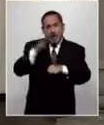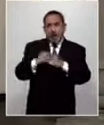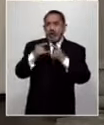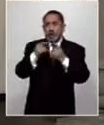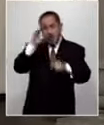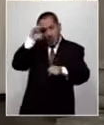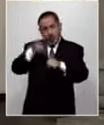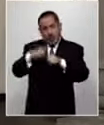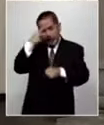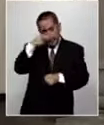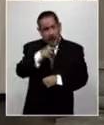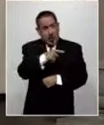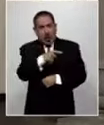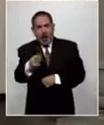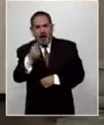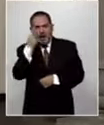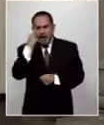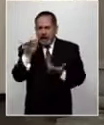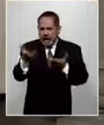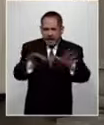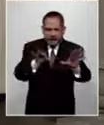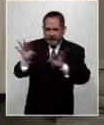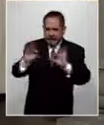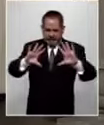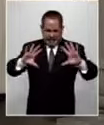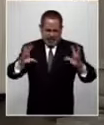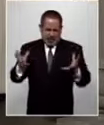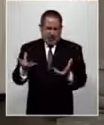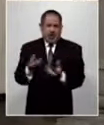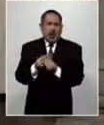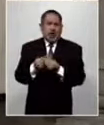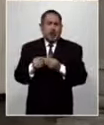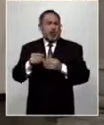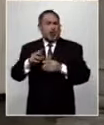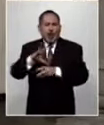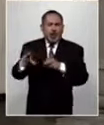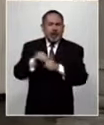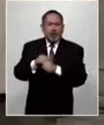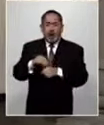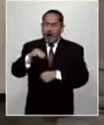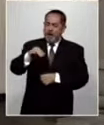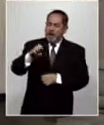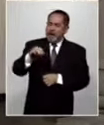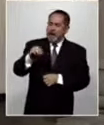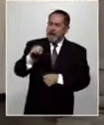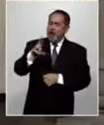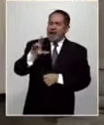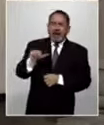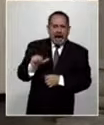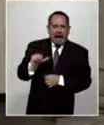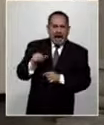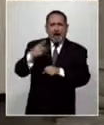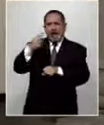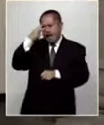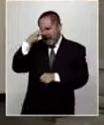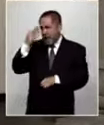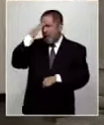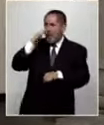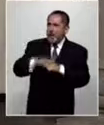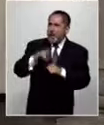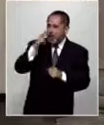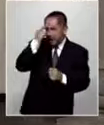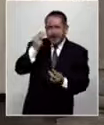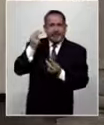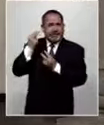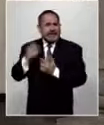Cultural de México para conformar el repositorio digital Memórica, México, haz memoria. Es de alabar que a través de